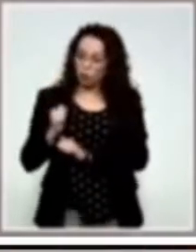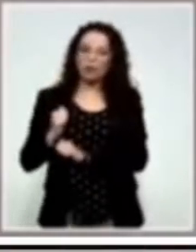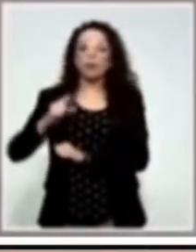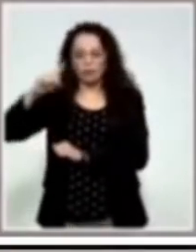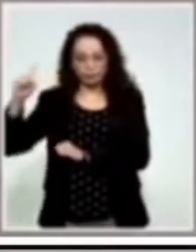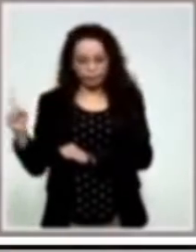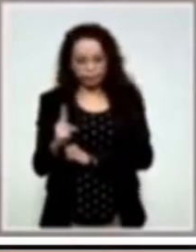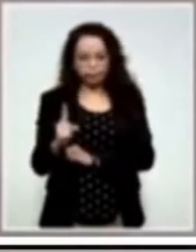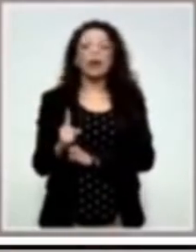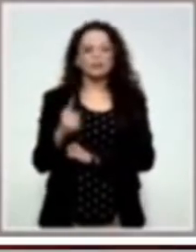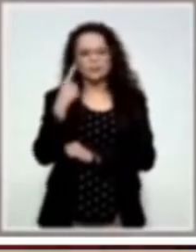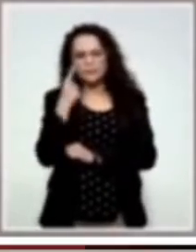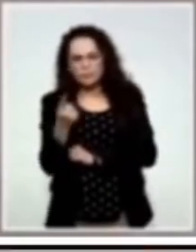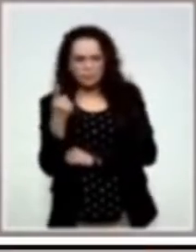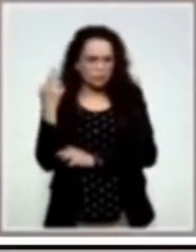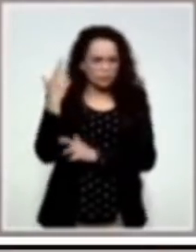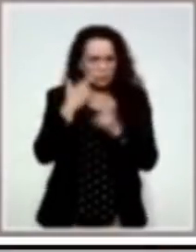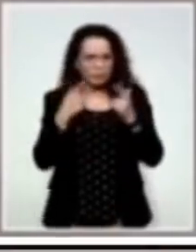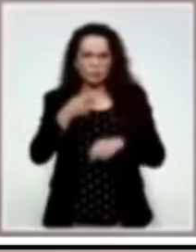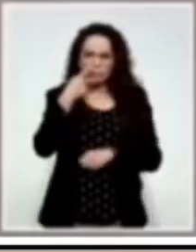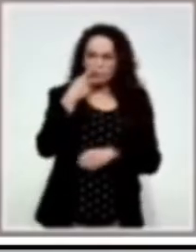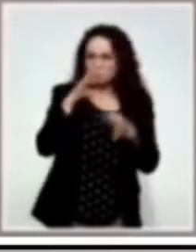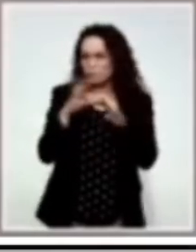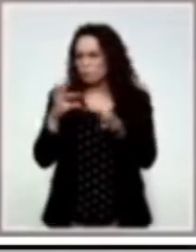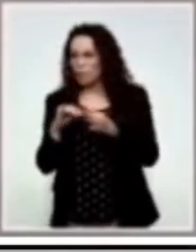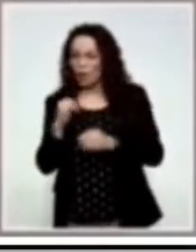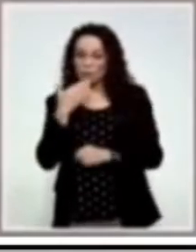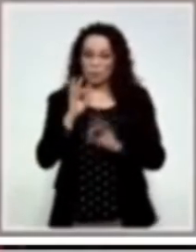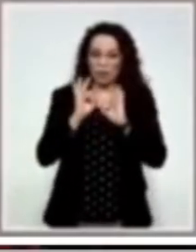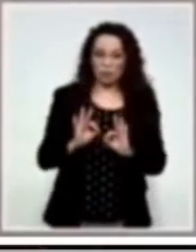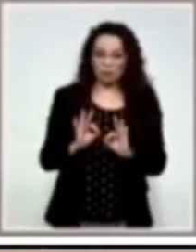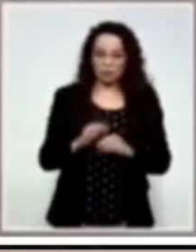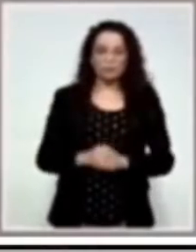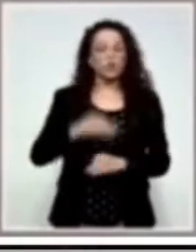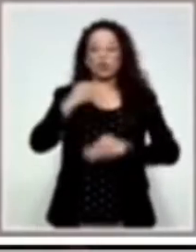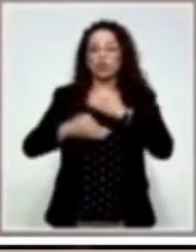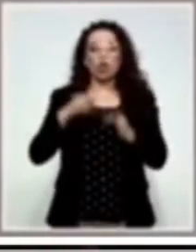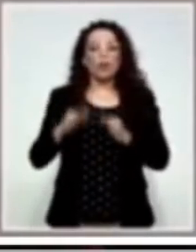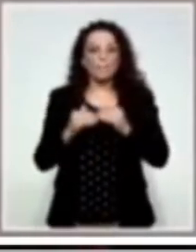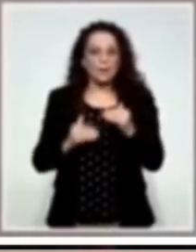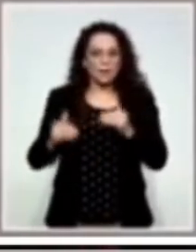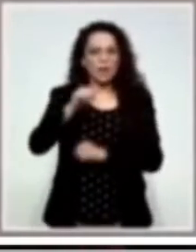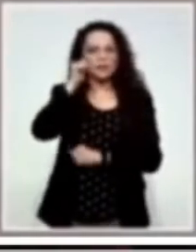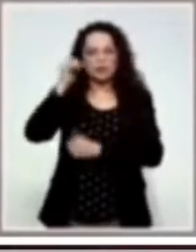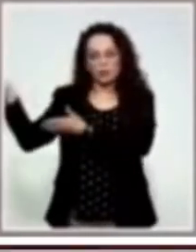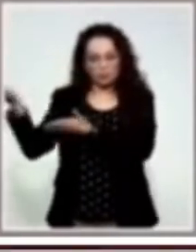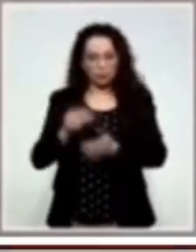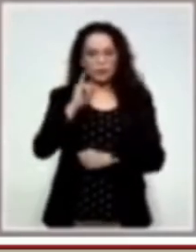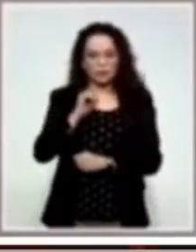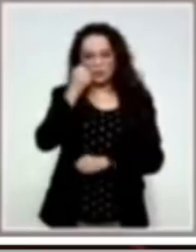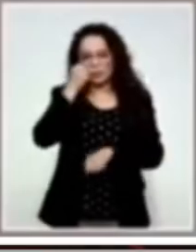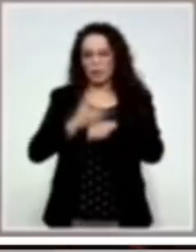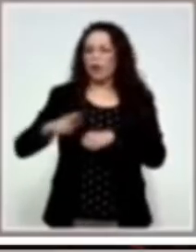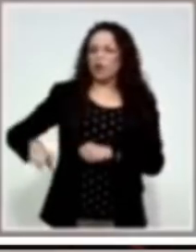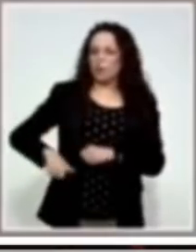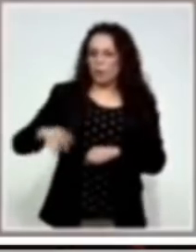argumentos. Todas y todos los ministros recibimos al secretario de Gobernación. También todas y todos nosotros recibimos